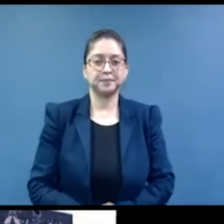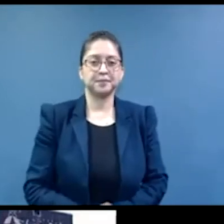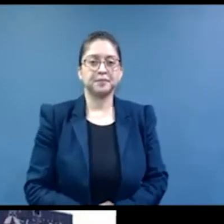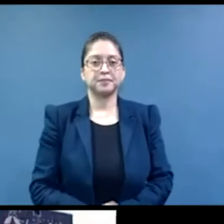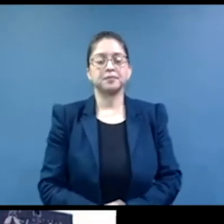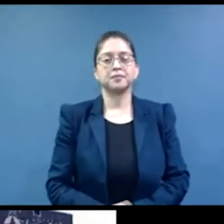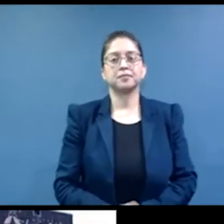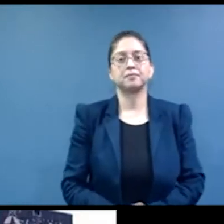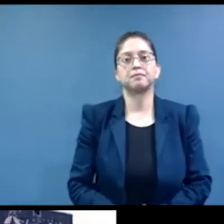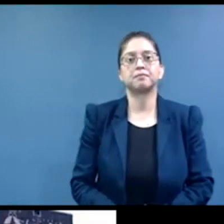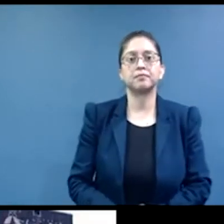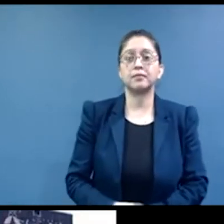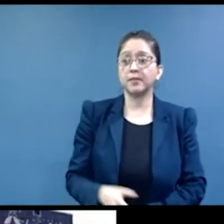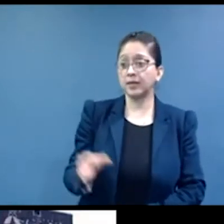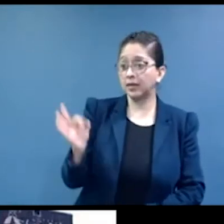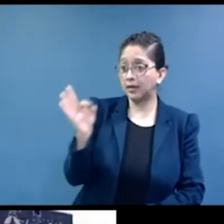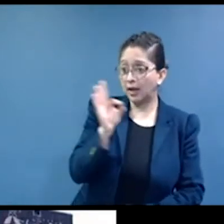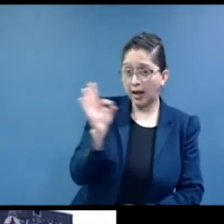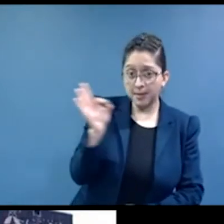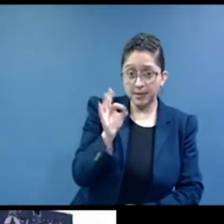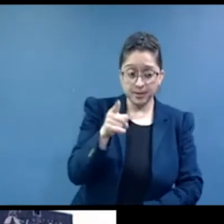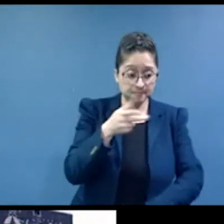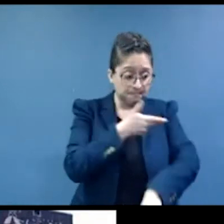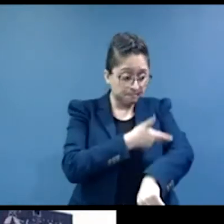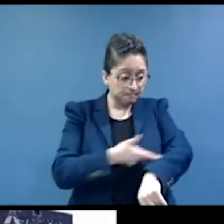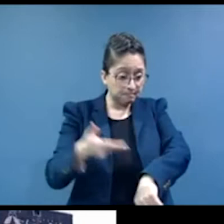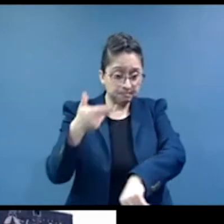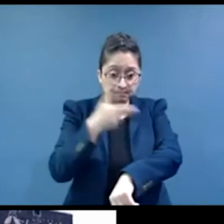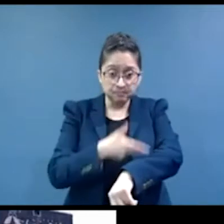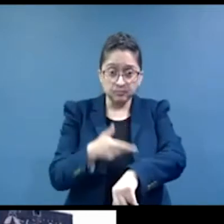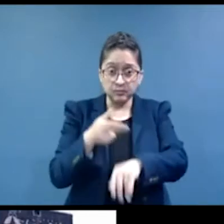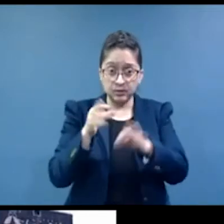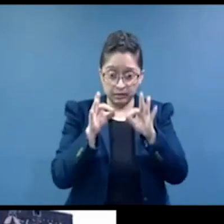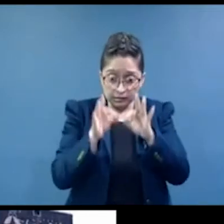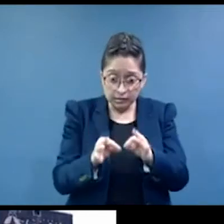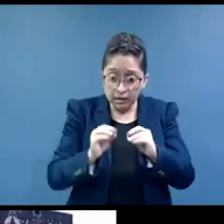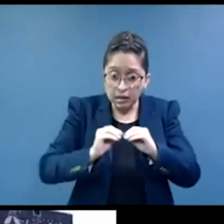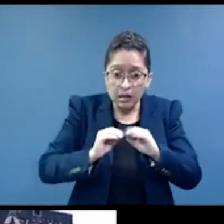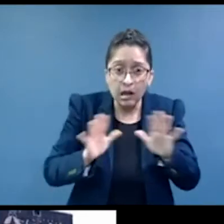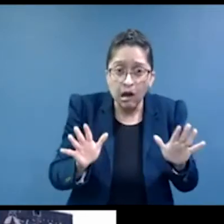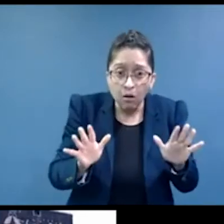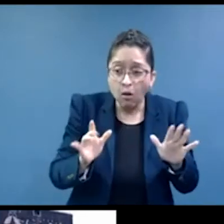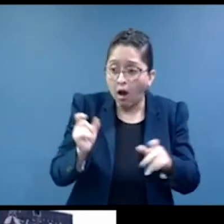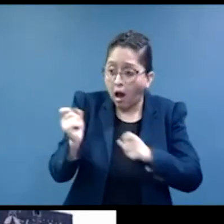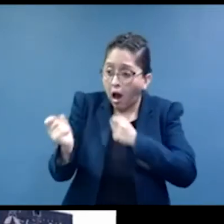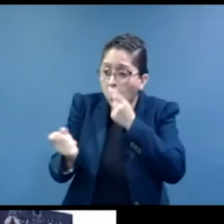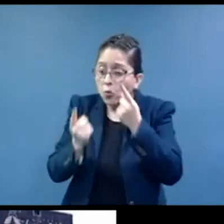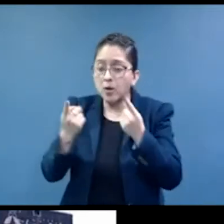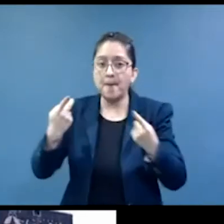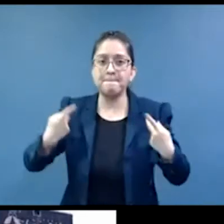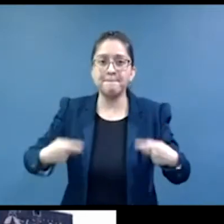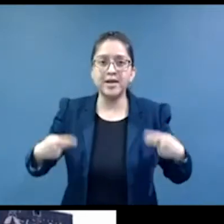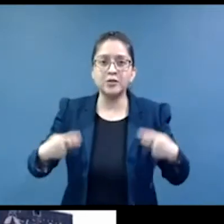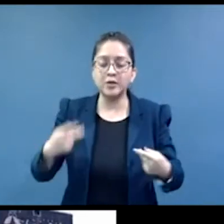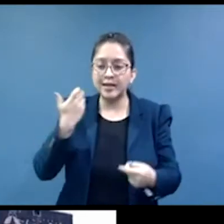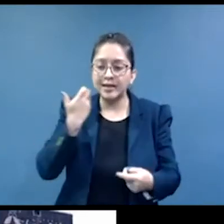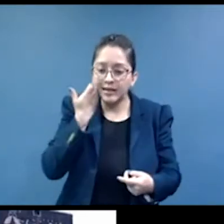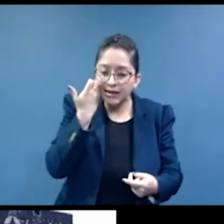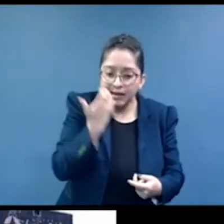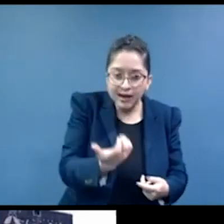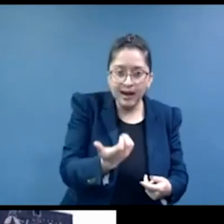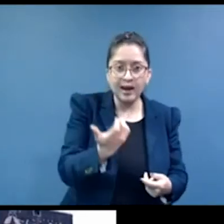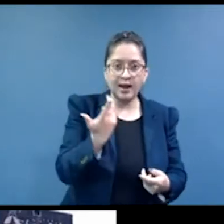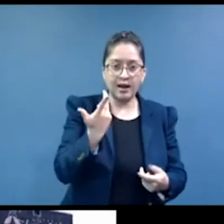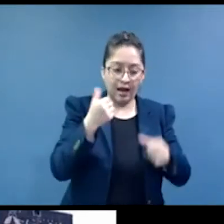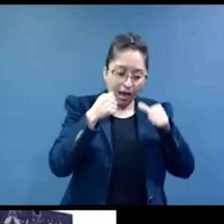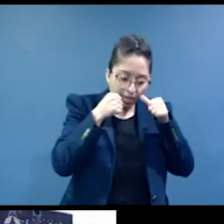exista una regulación clara no solo tiene también un impacto en las personas que buscan acceder a estas técnicas, ¿no? A estos servicios médicos,